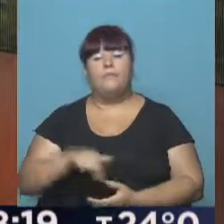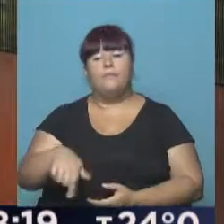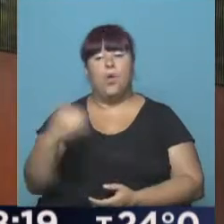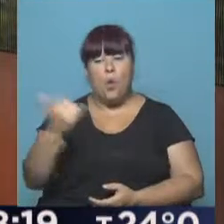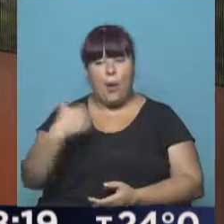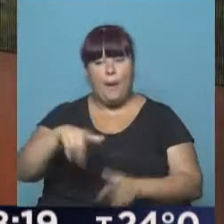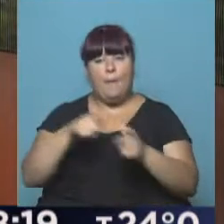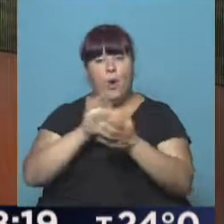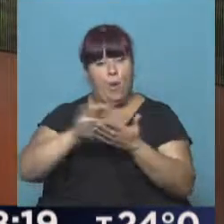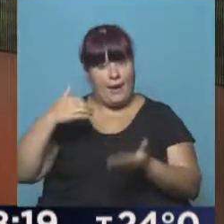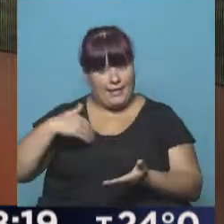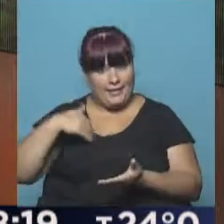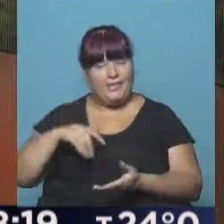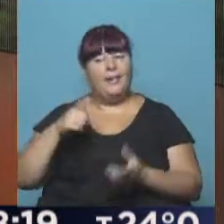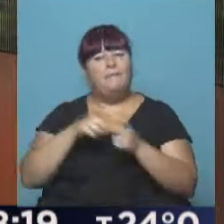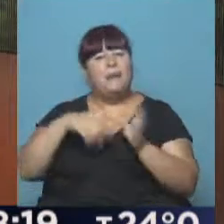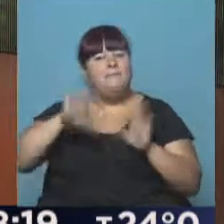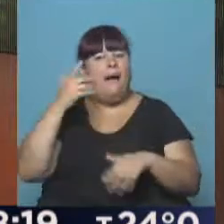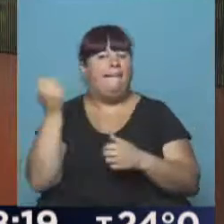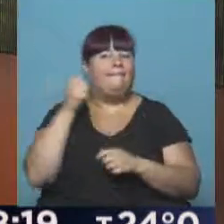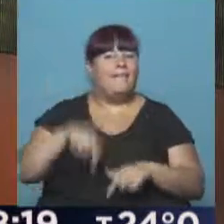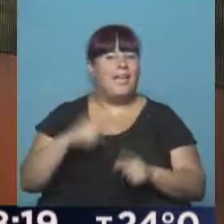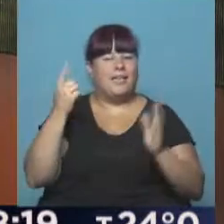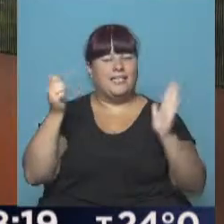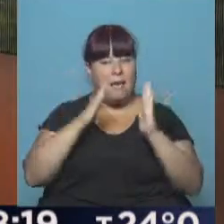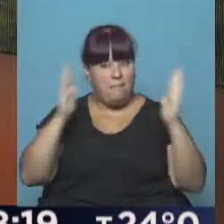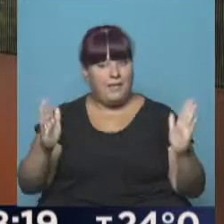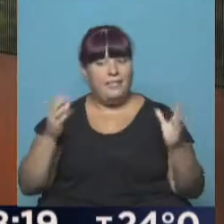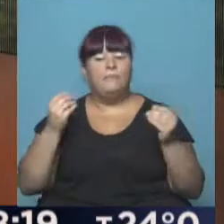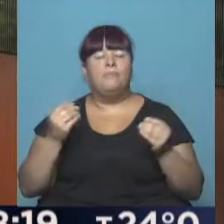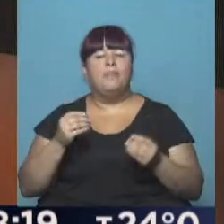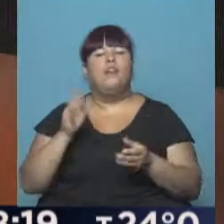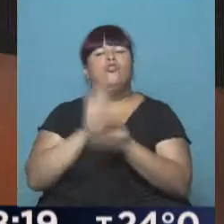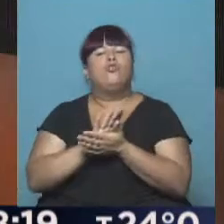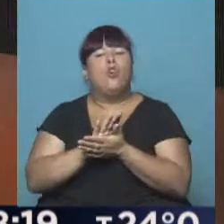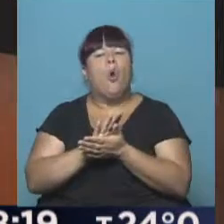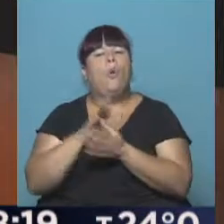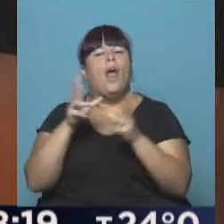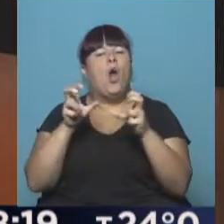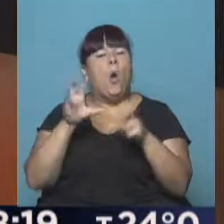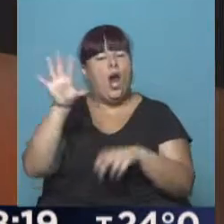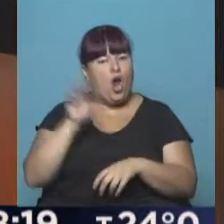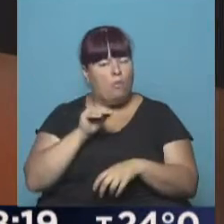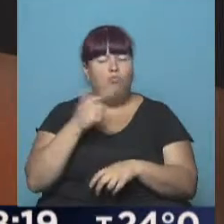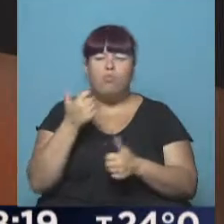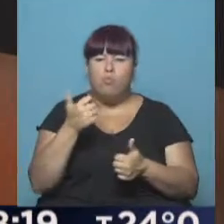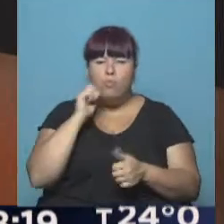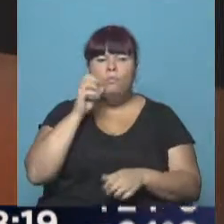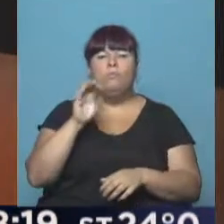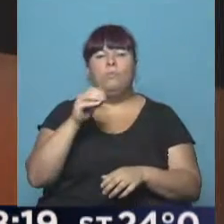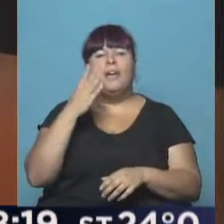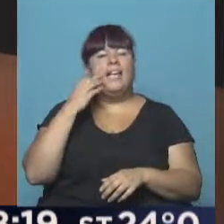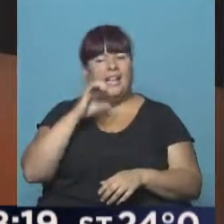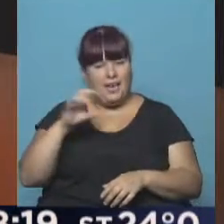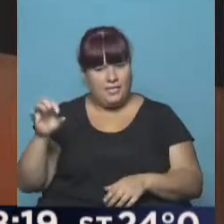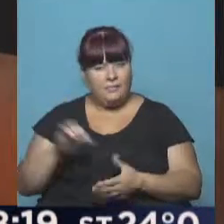Este jueves se estrenará en Argentina una de las películas más esperadas de este primer semestre. Está basada en un videojuego súper exitoso, se llama